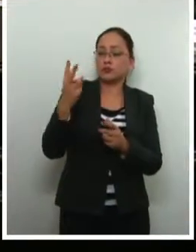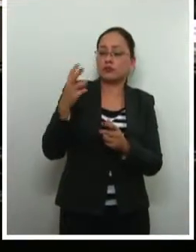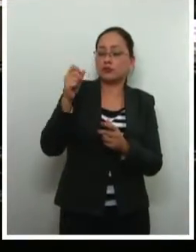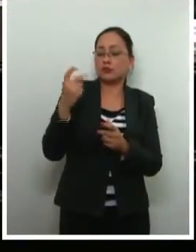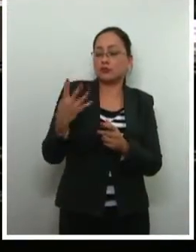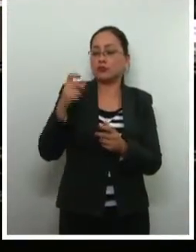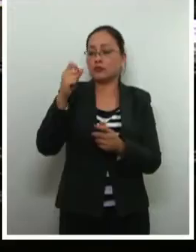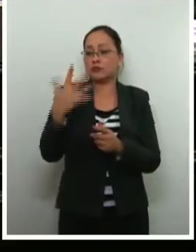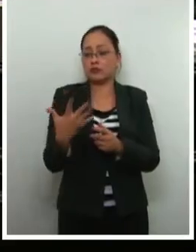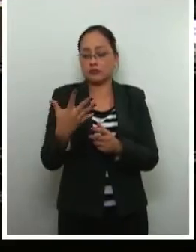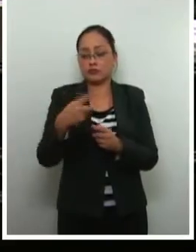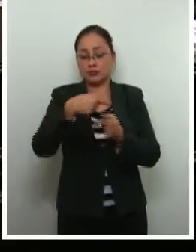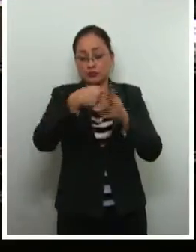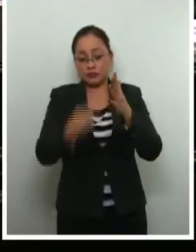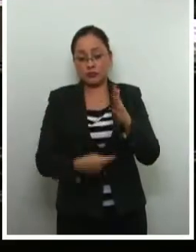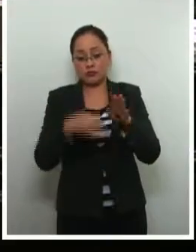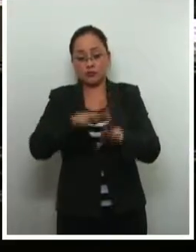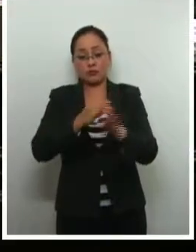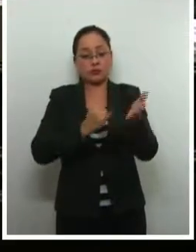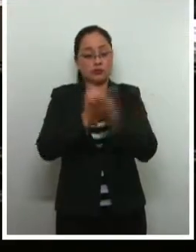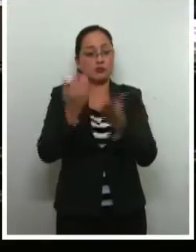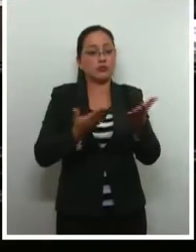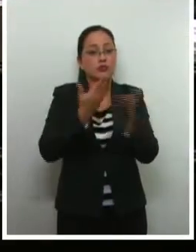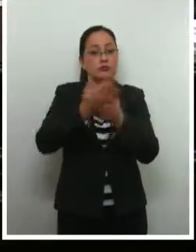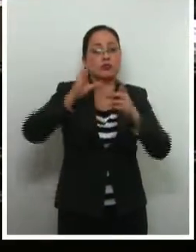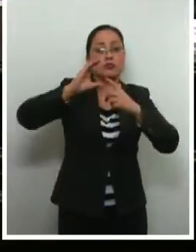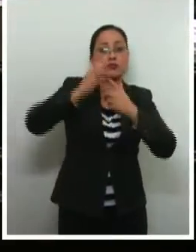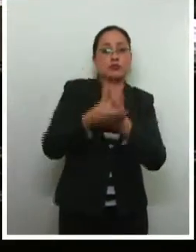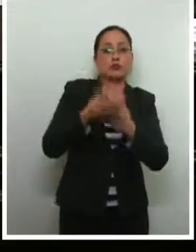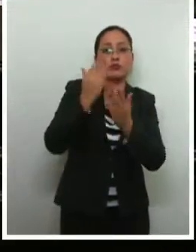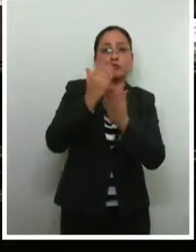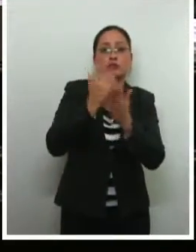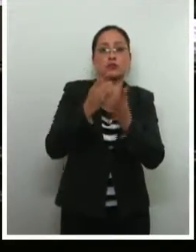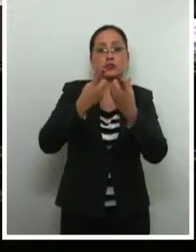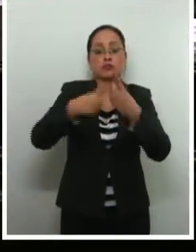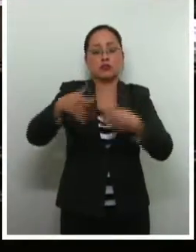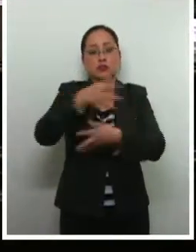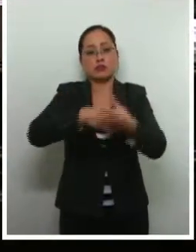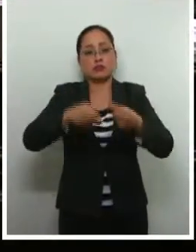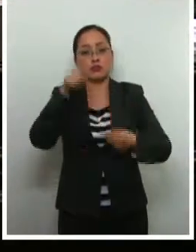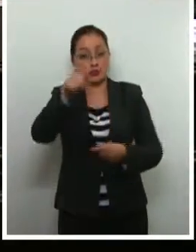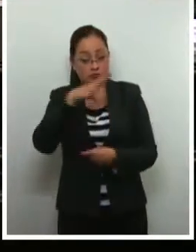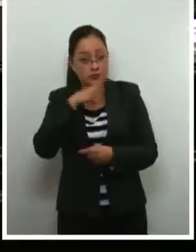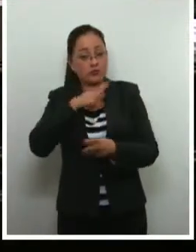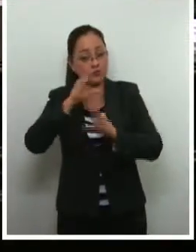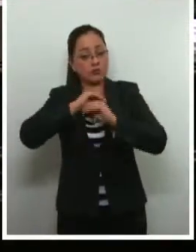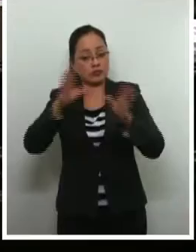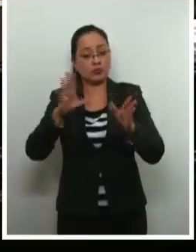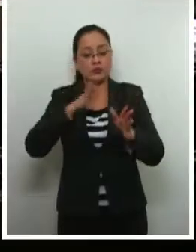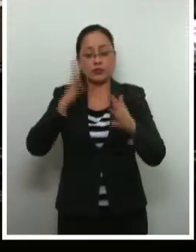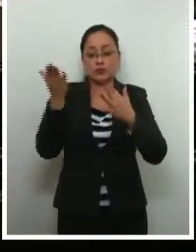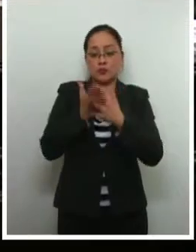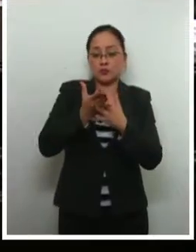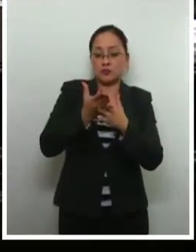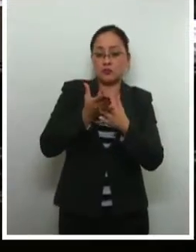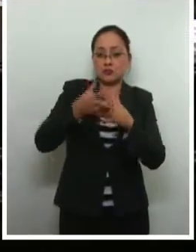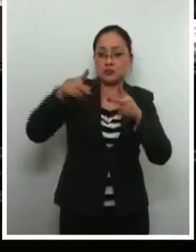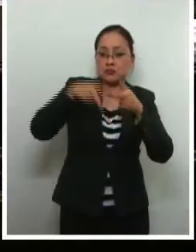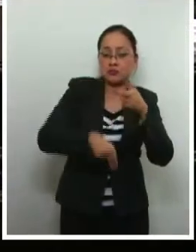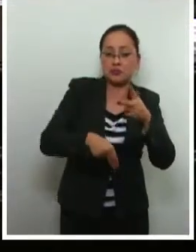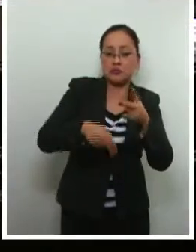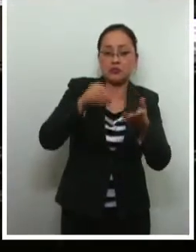24 y 25 del dictamen de la Comisión de Desarrollo Sostenible. Abrimos un receso